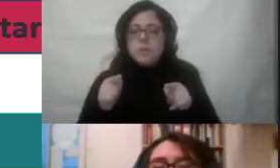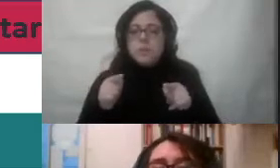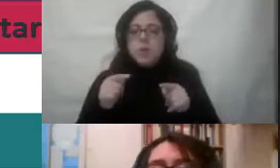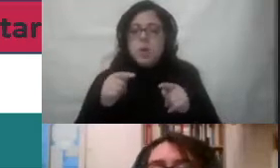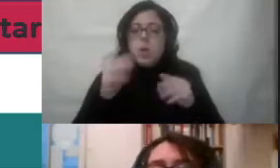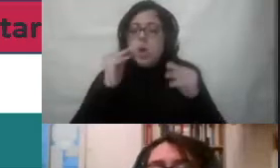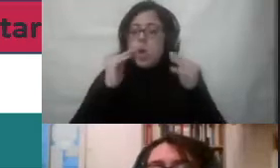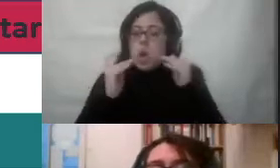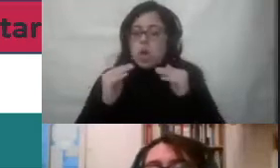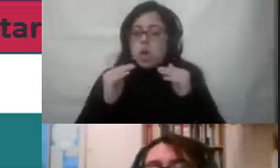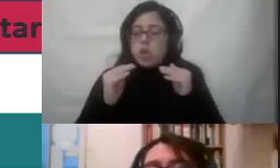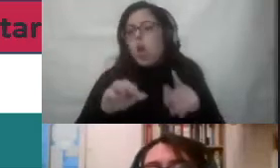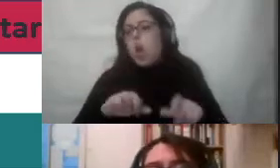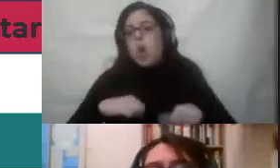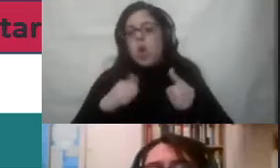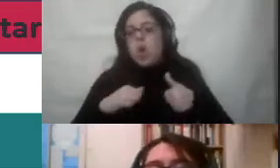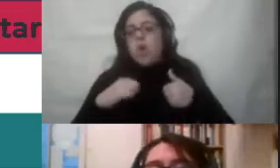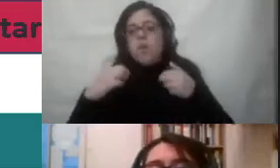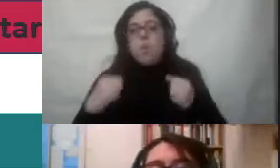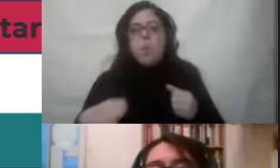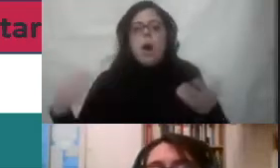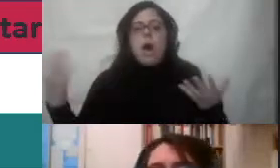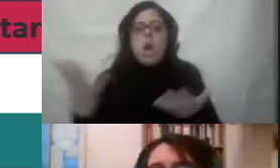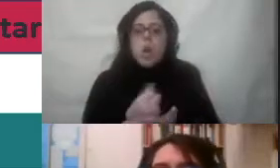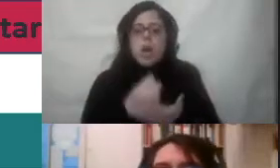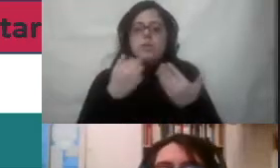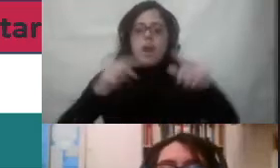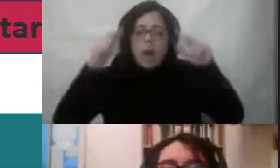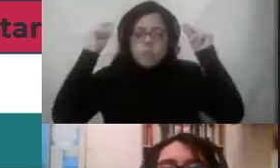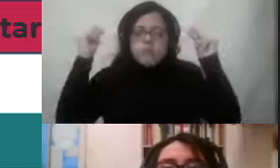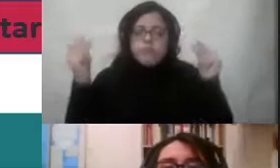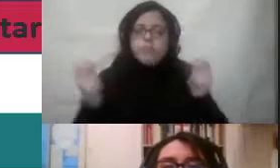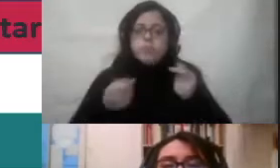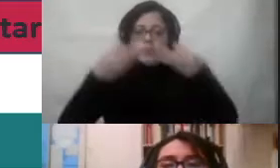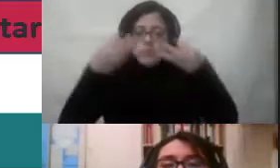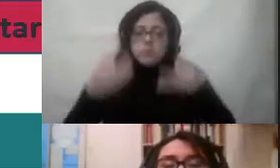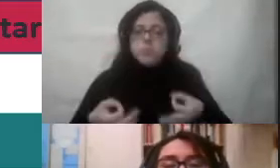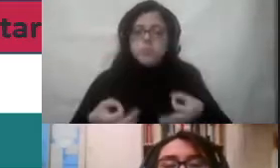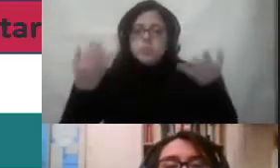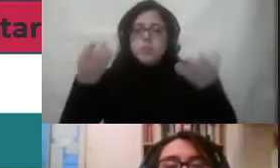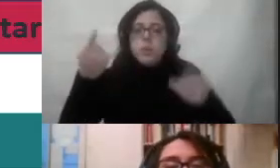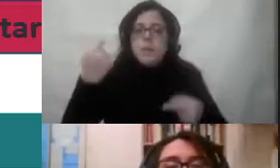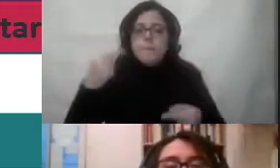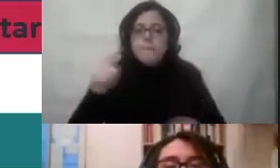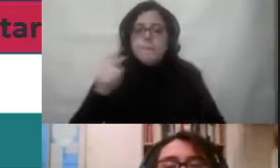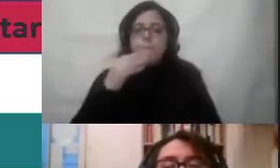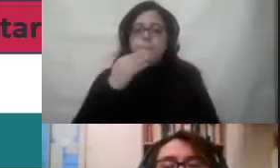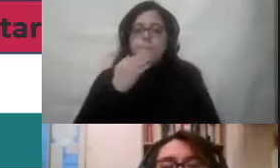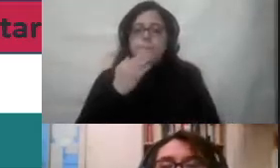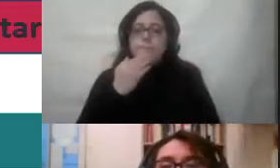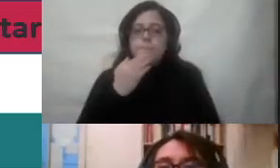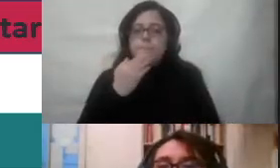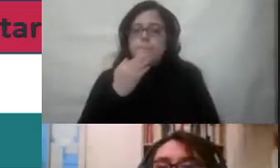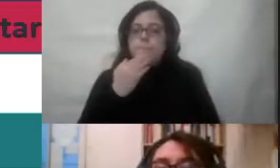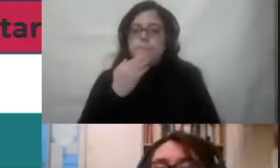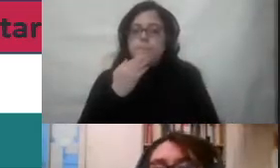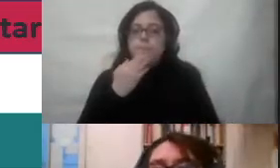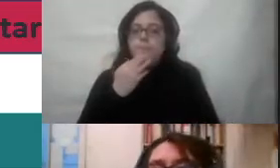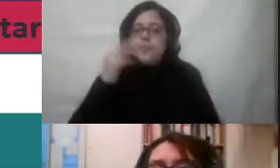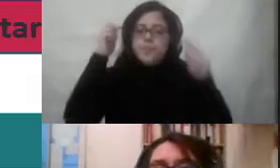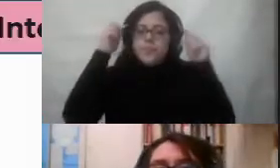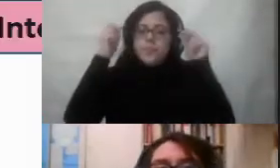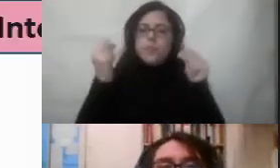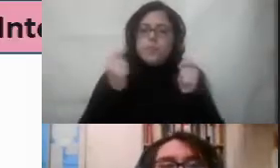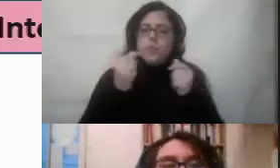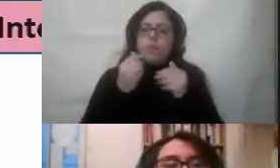llegar a estas habilidades, pero también pensándolos como habilidades que van progresando a través